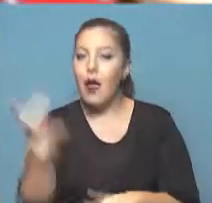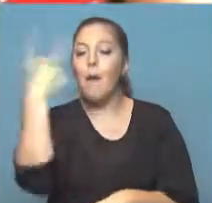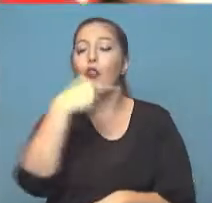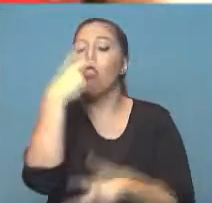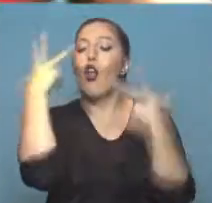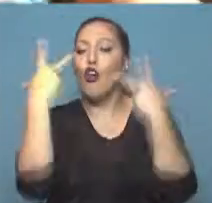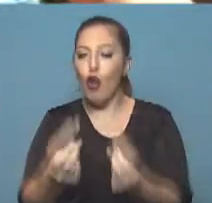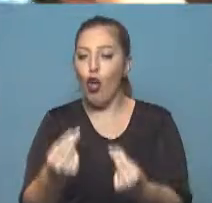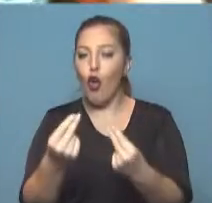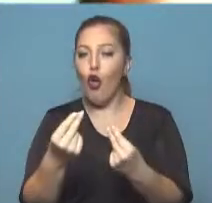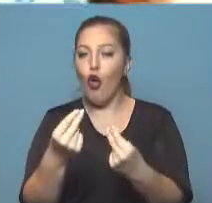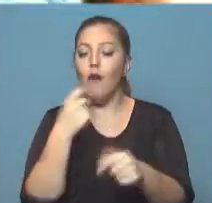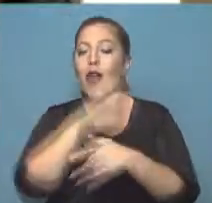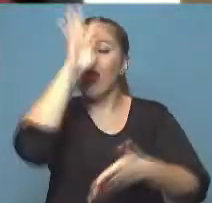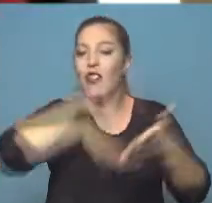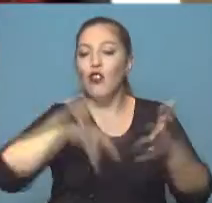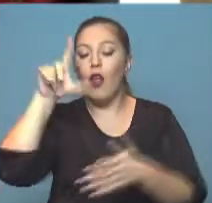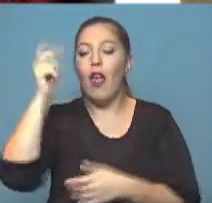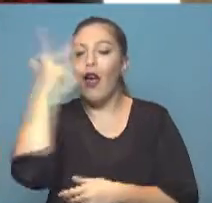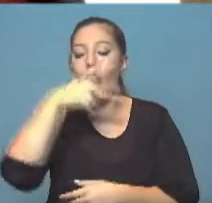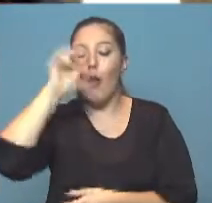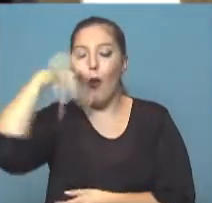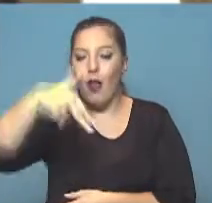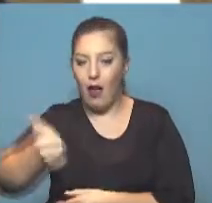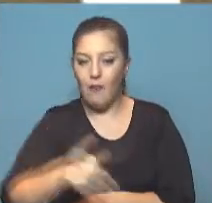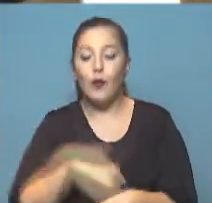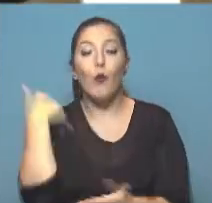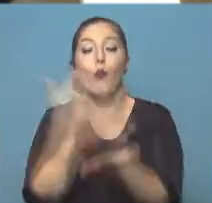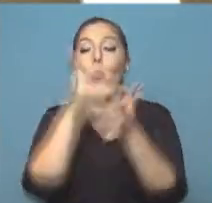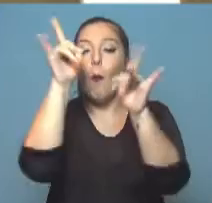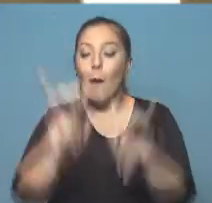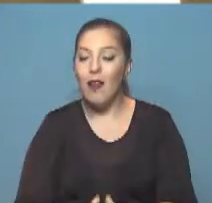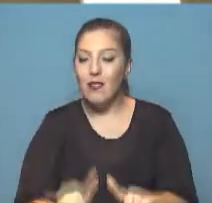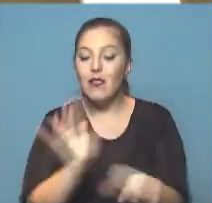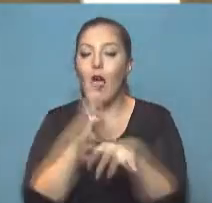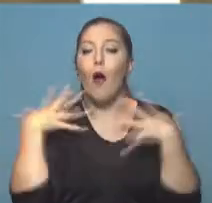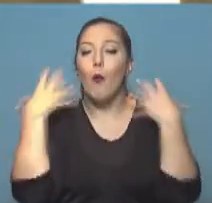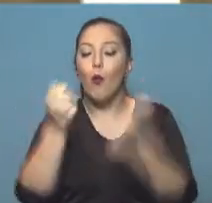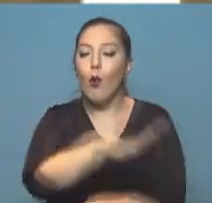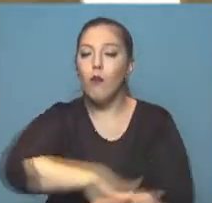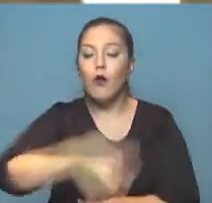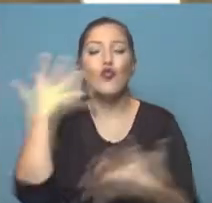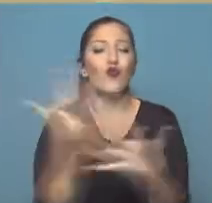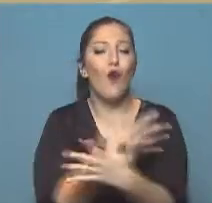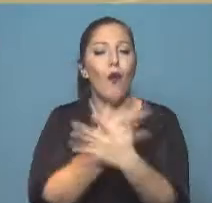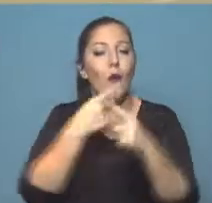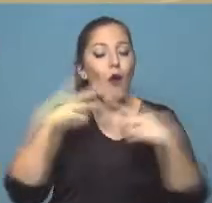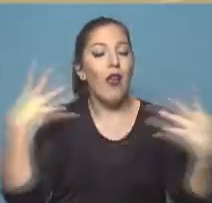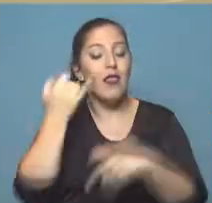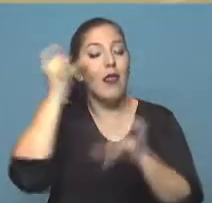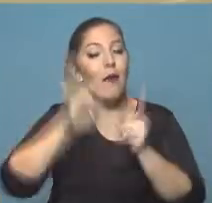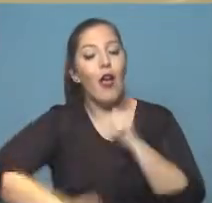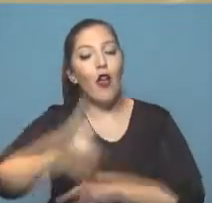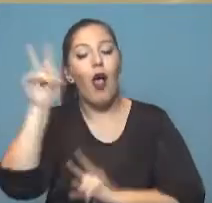dicho no a los textos de La Habana. Y la propuesta de paz recibió apoyo en las regiones marcadas por la guerra y también ganó en